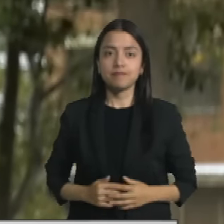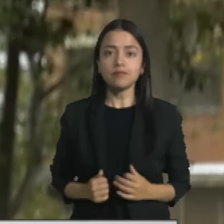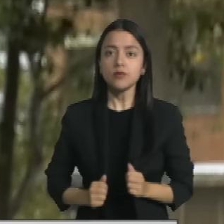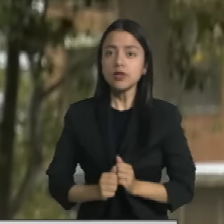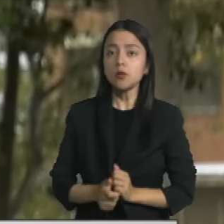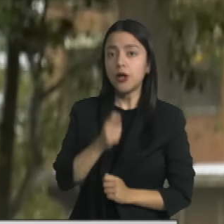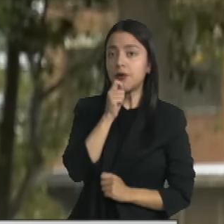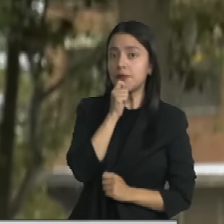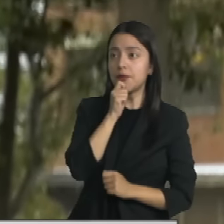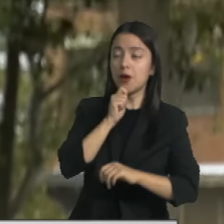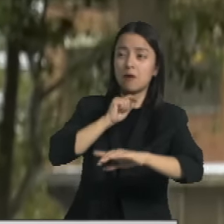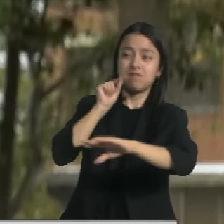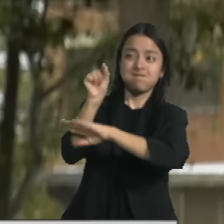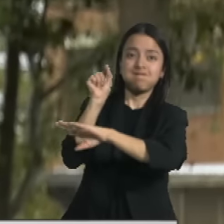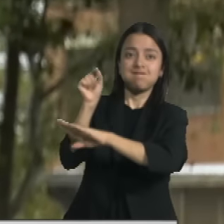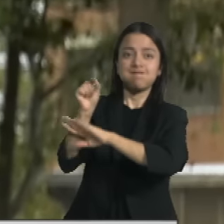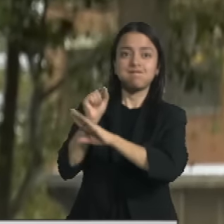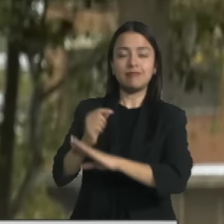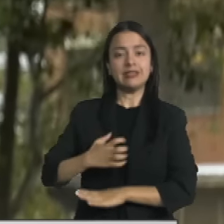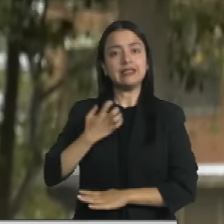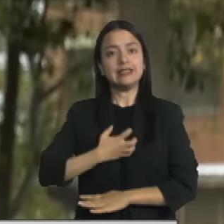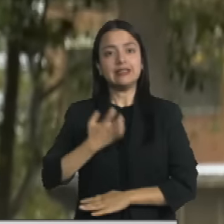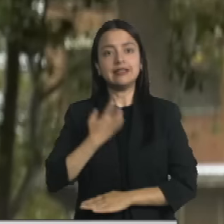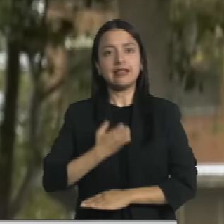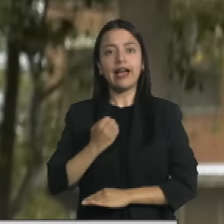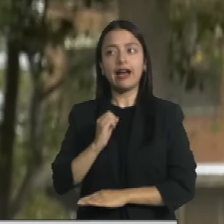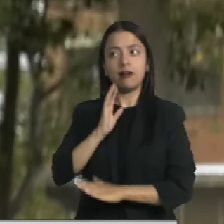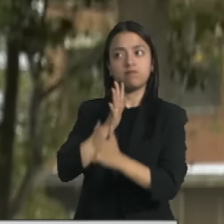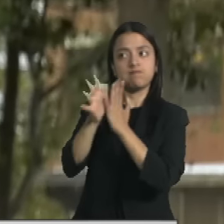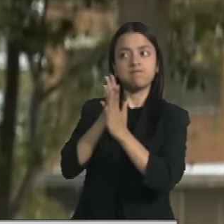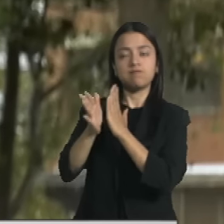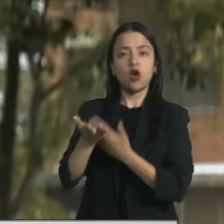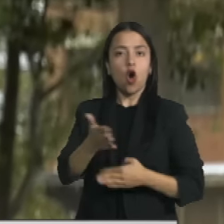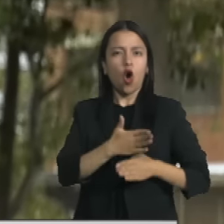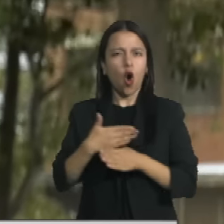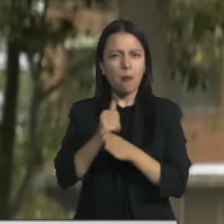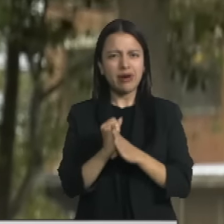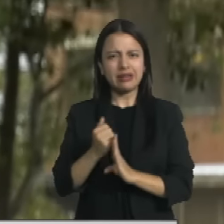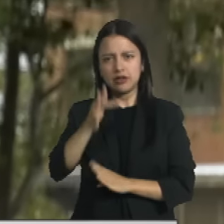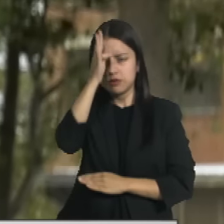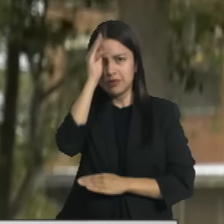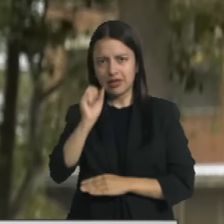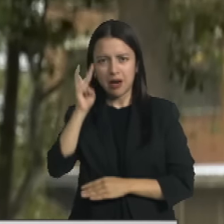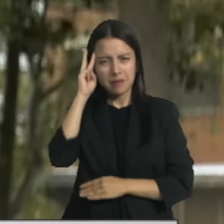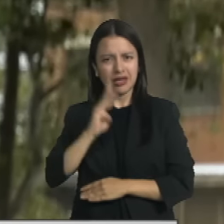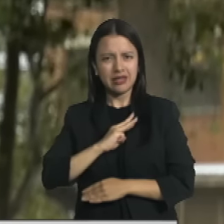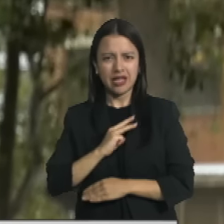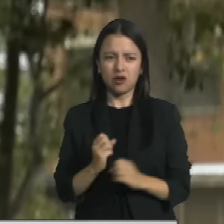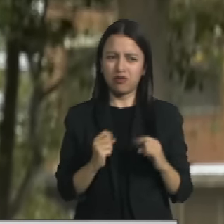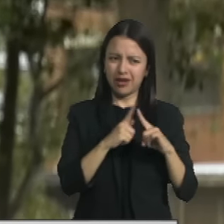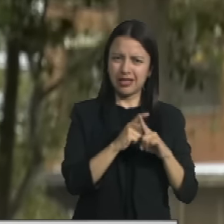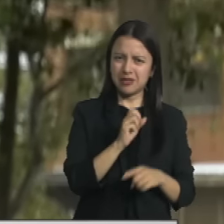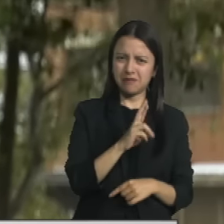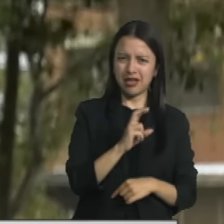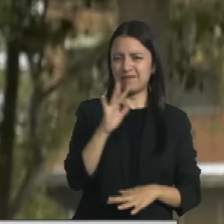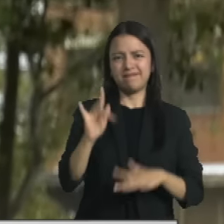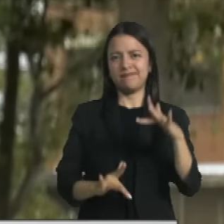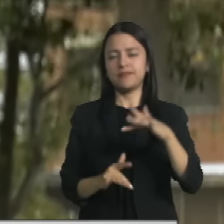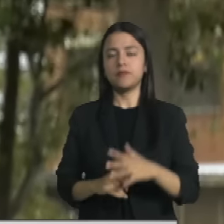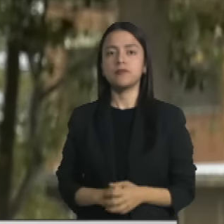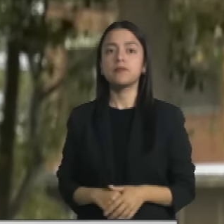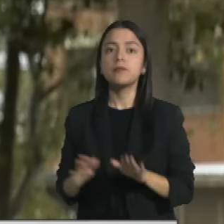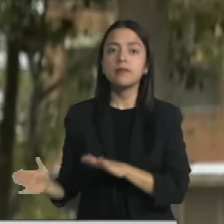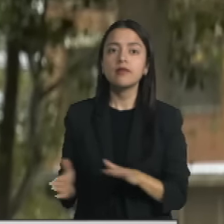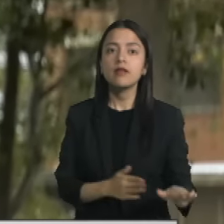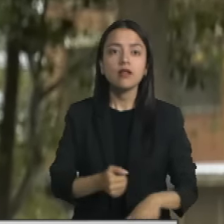retiro y veteranos, quienes mostraron inconformismo por compartir el hospital militar con miembros de la ex-FARC. También les contamos detalles a